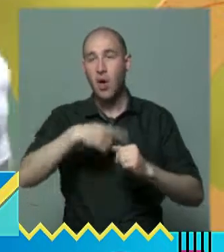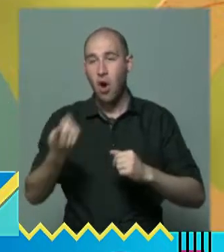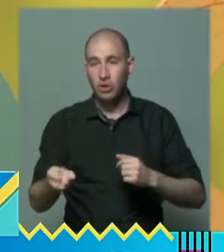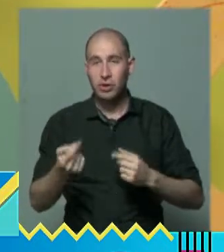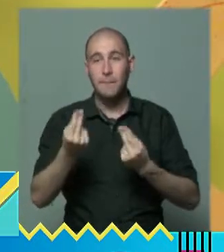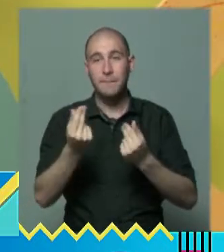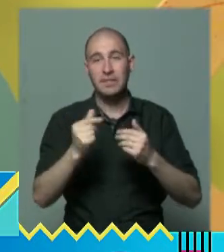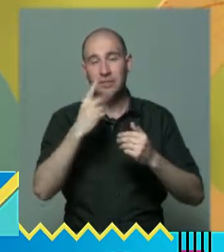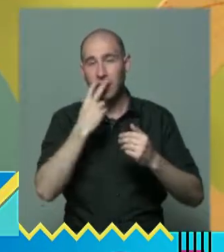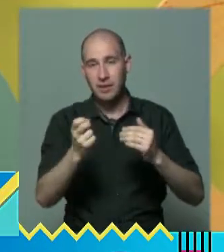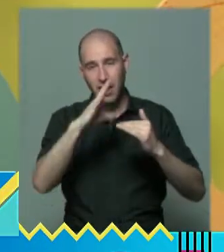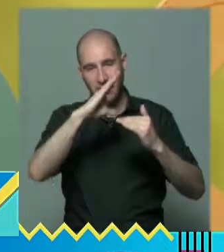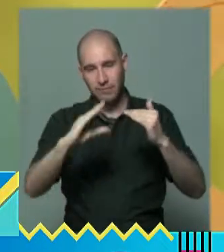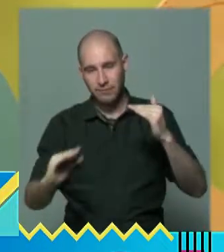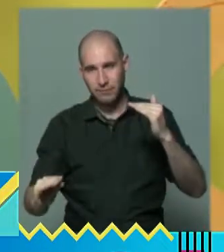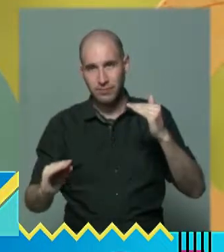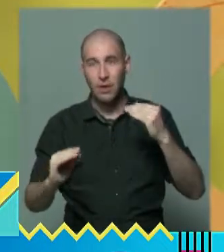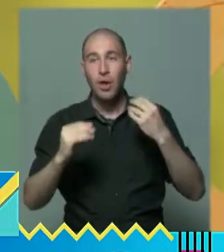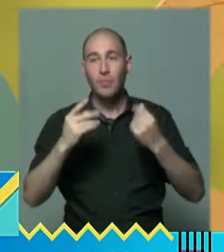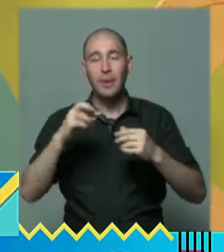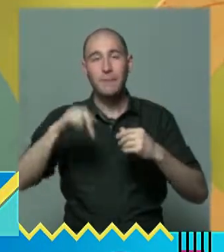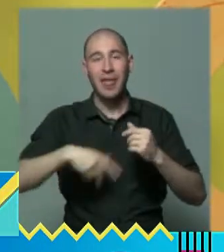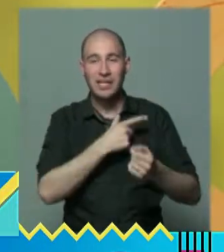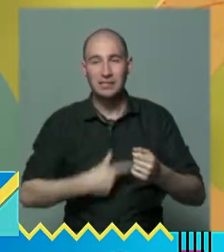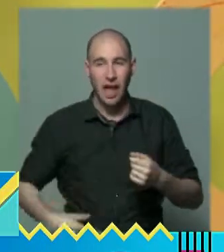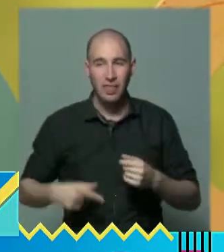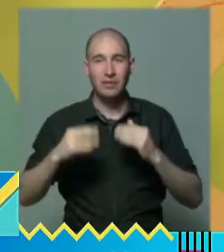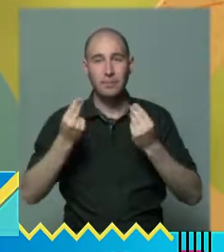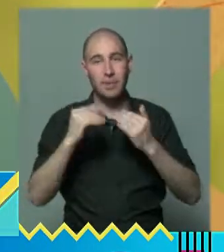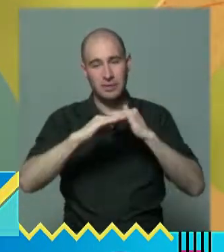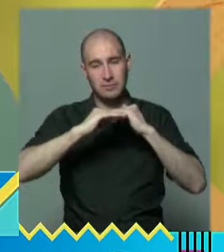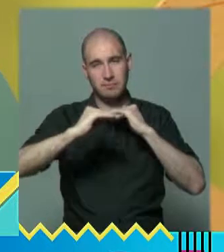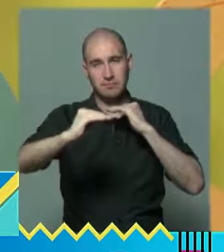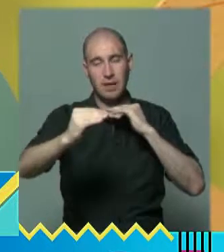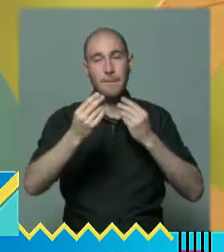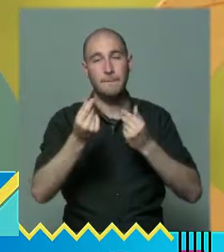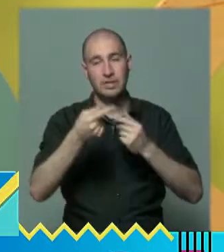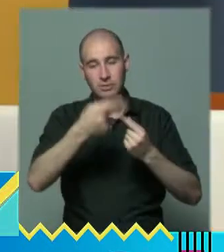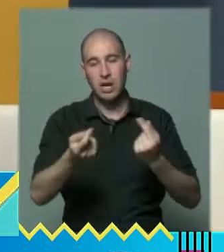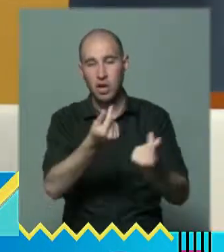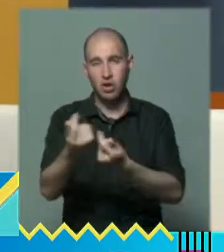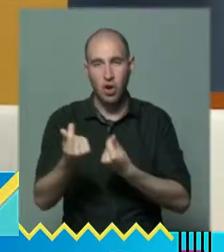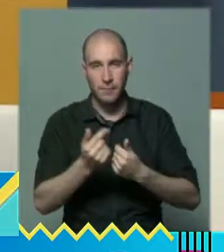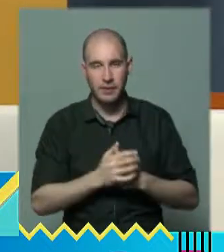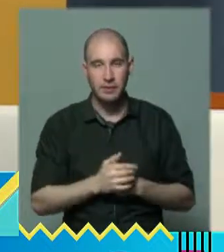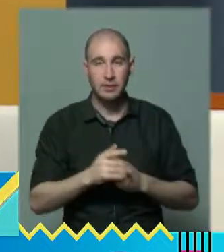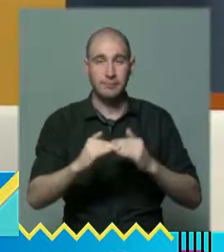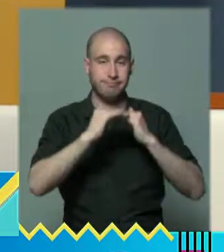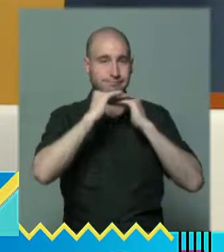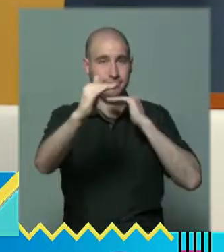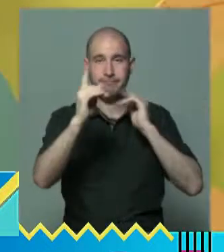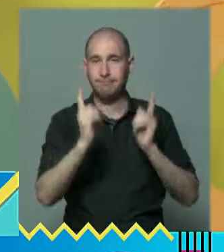el precio de la energía bajaba por una política del Estado de mantener las tarifas y los precios al consumidor